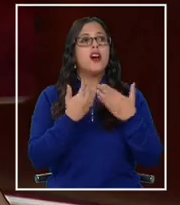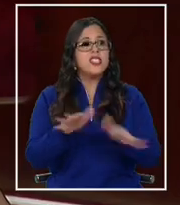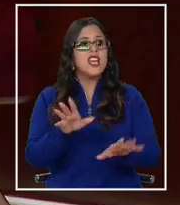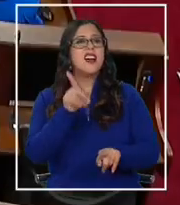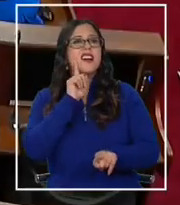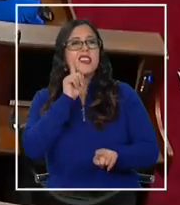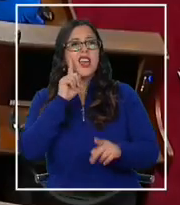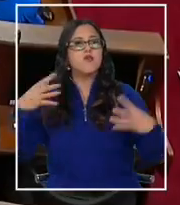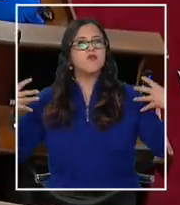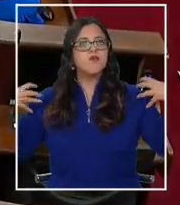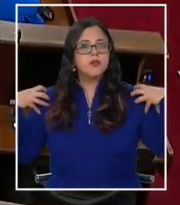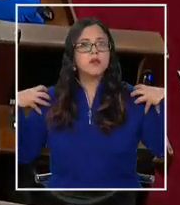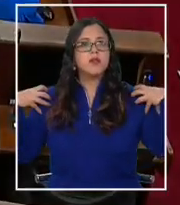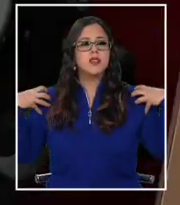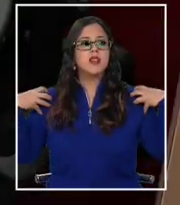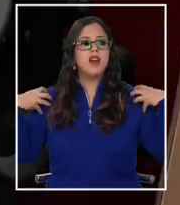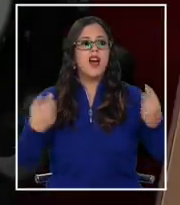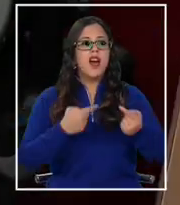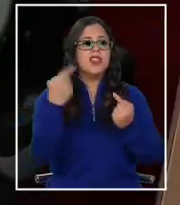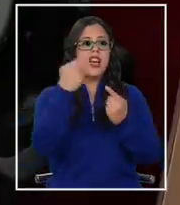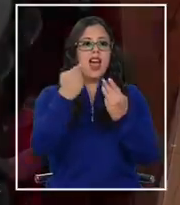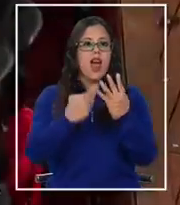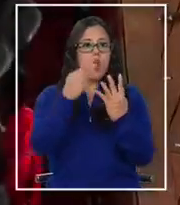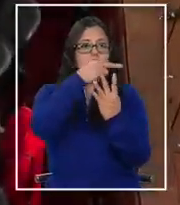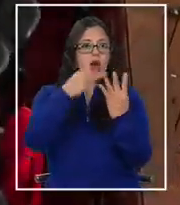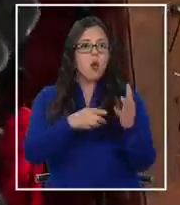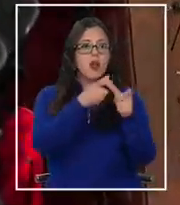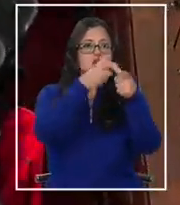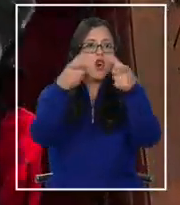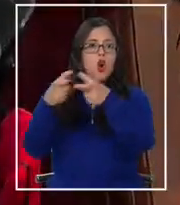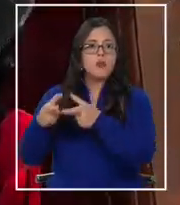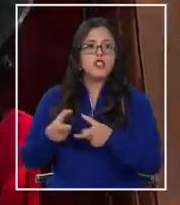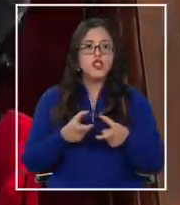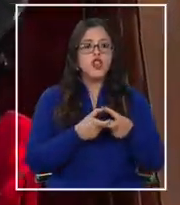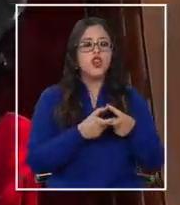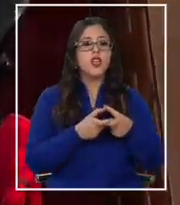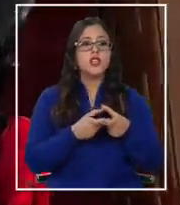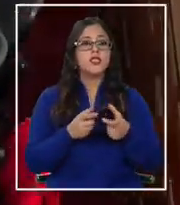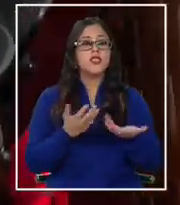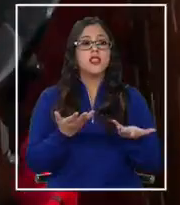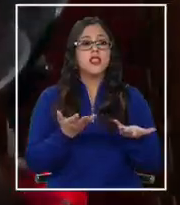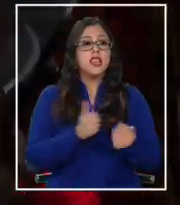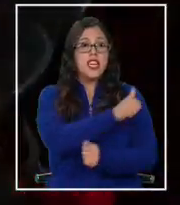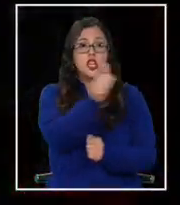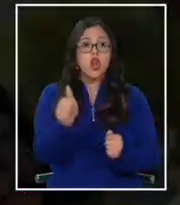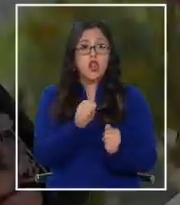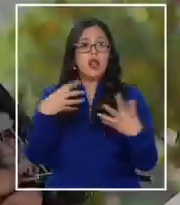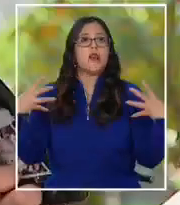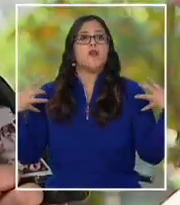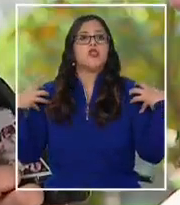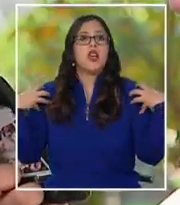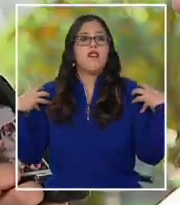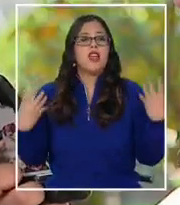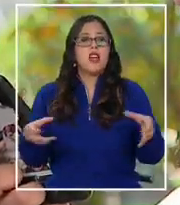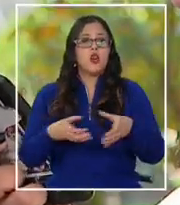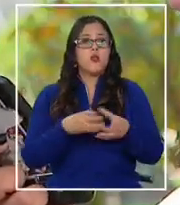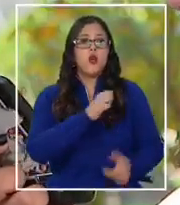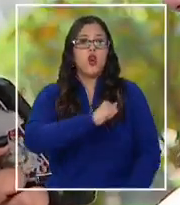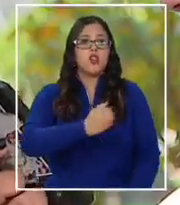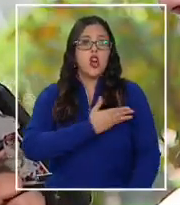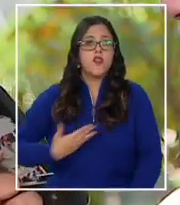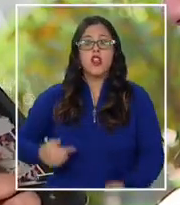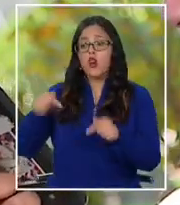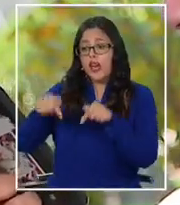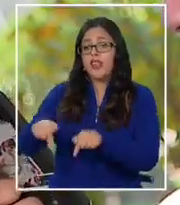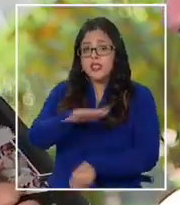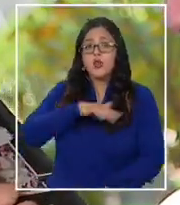quiénes estarán a la cabeza de cada una de las 4 comisiones y todas serán presididas por la oposición. Creo que el escenario es complejo,